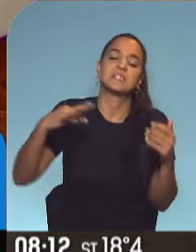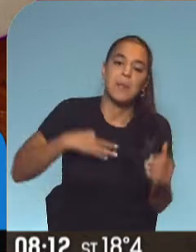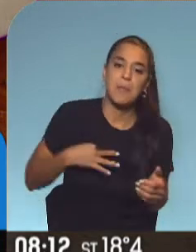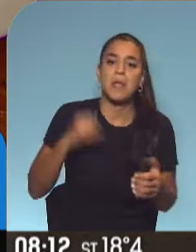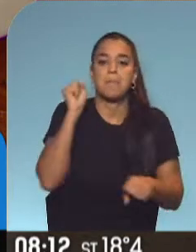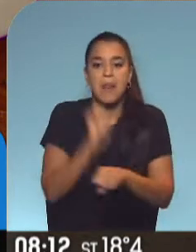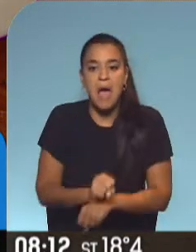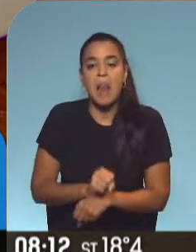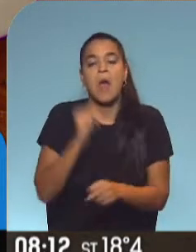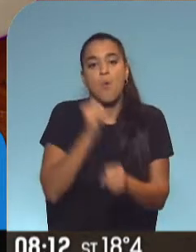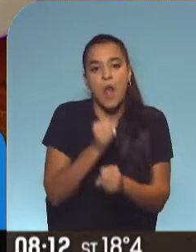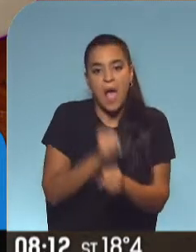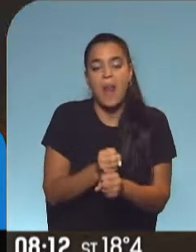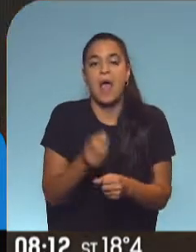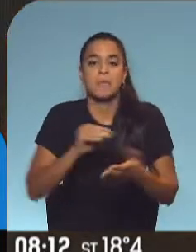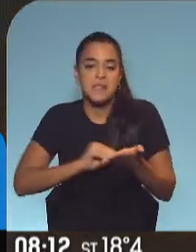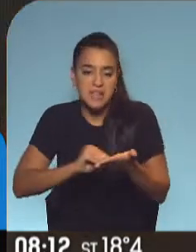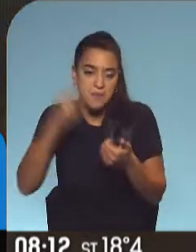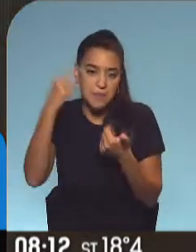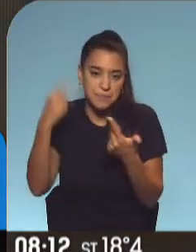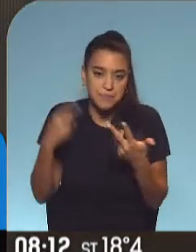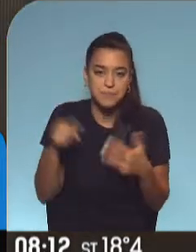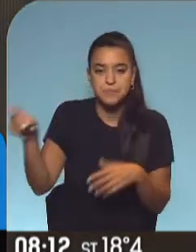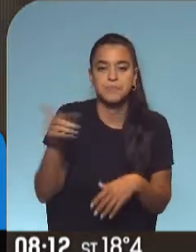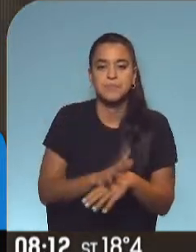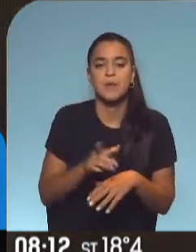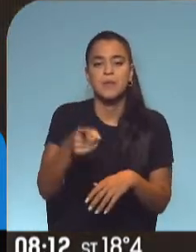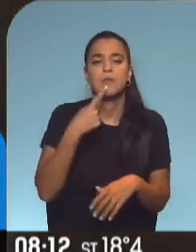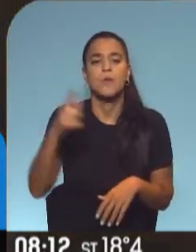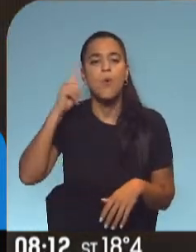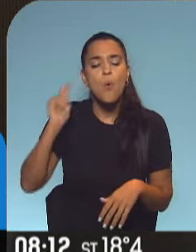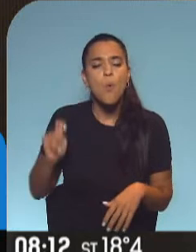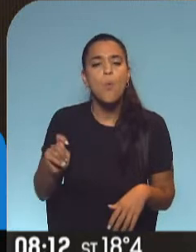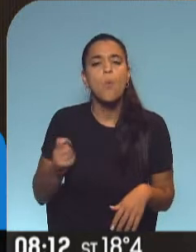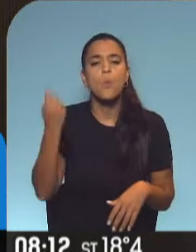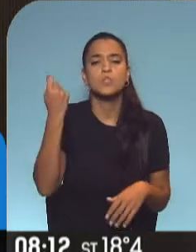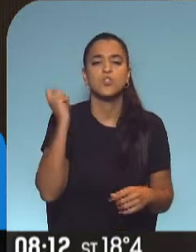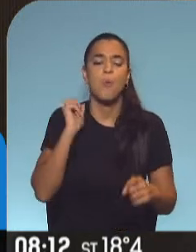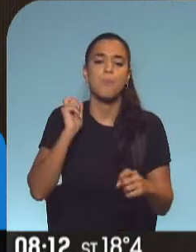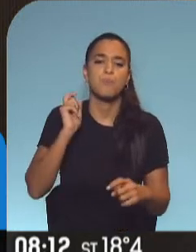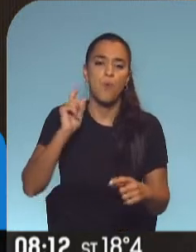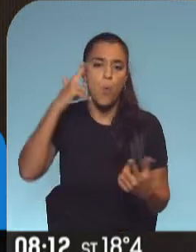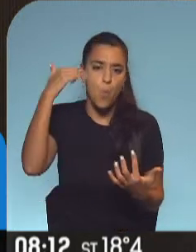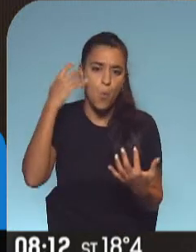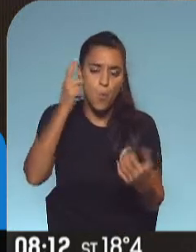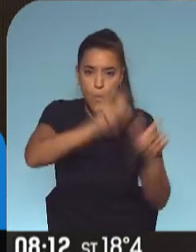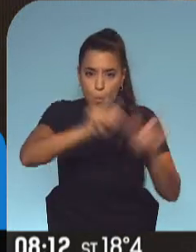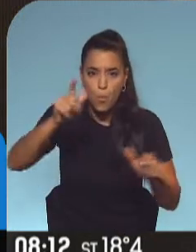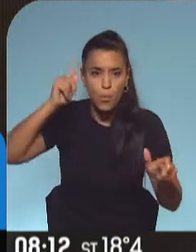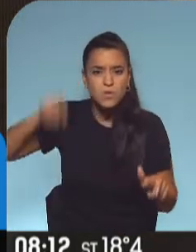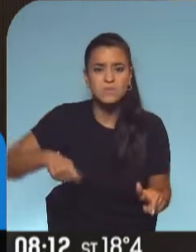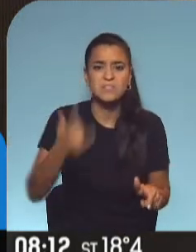o administrativas. Usted es vicepresidente de la institución que propugna el juicio por jurados en Argentina, algo que está contemplado desde hace